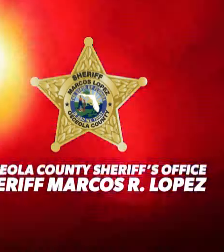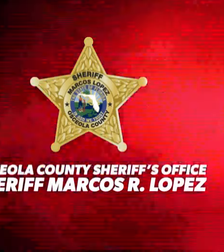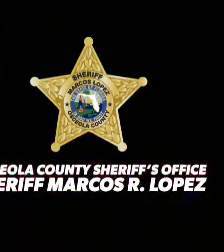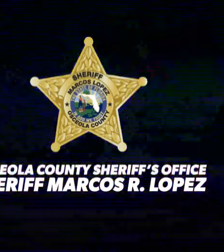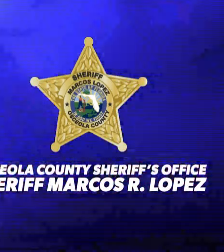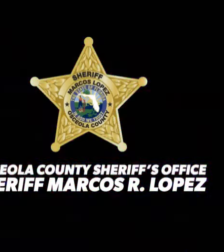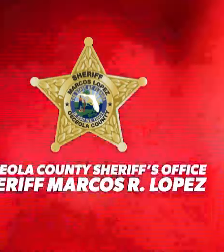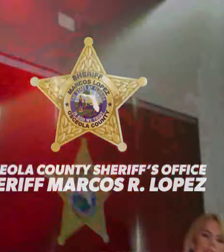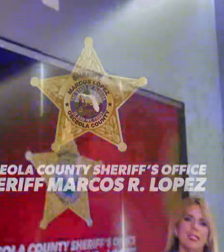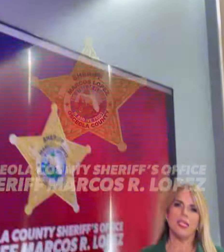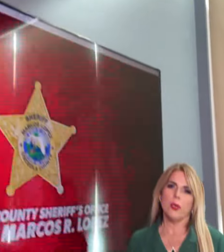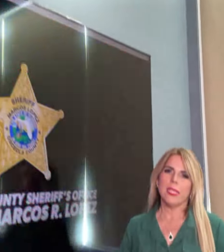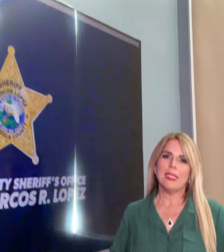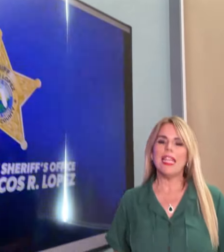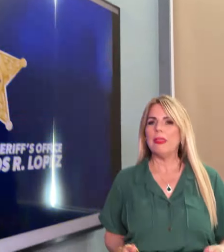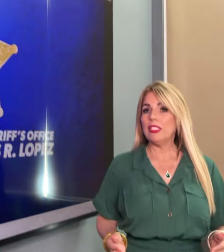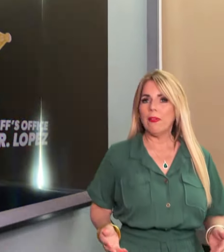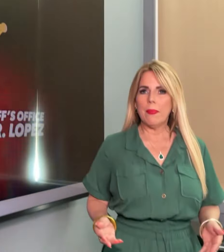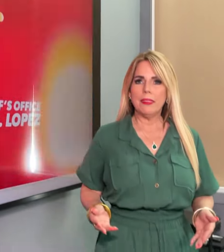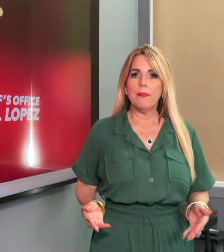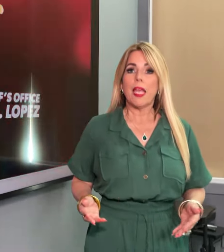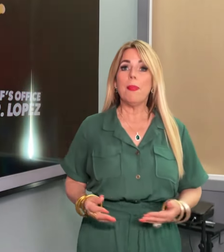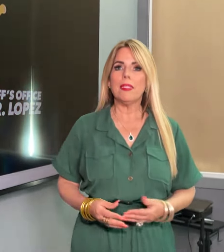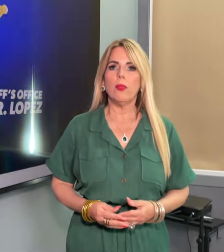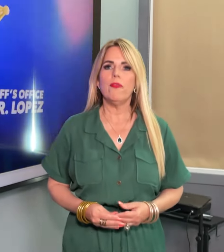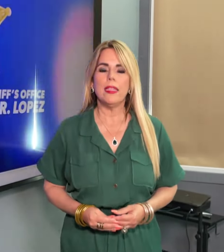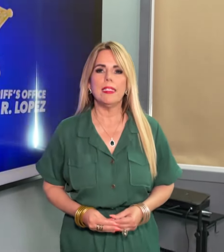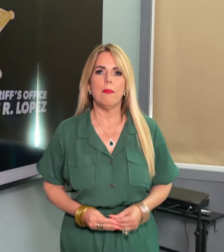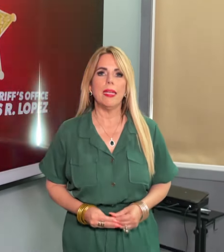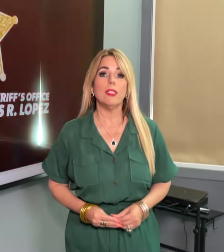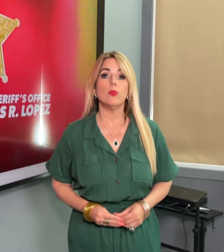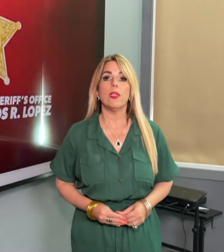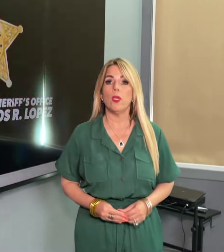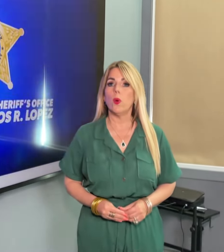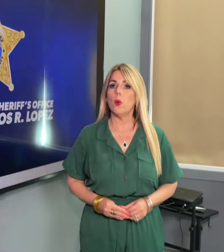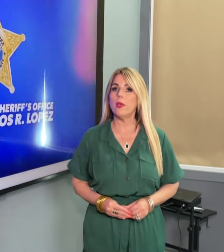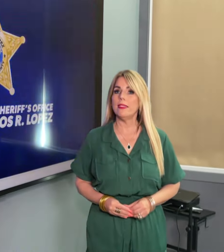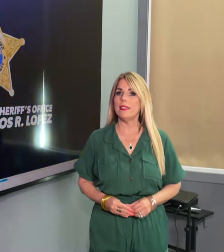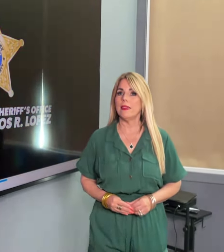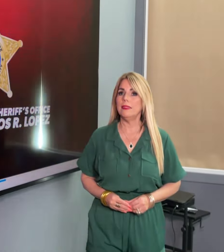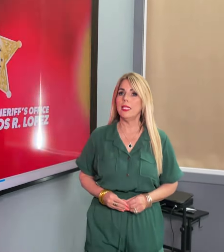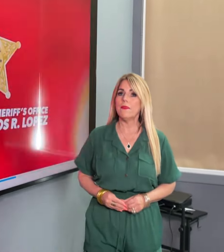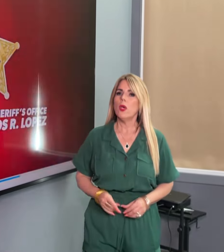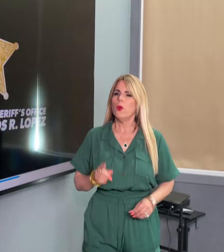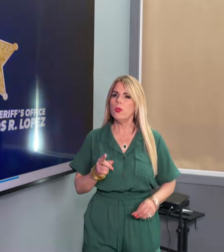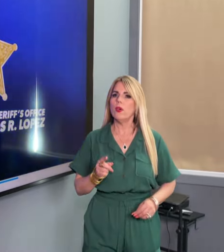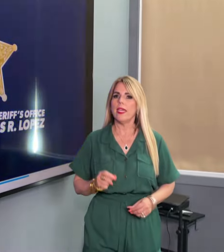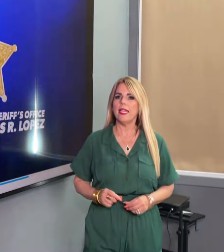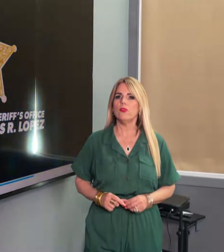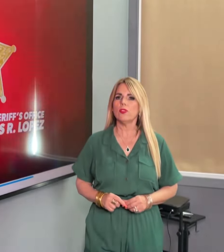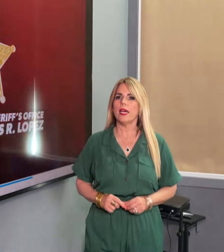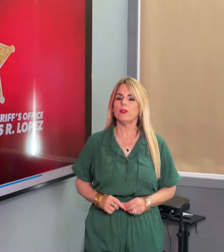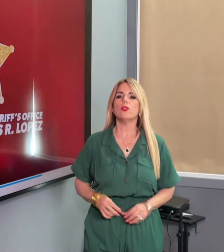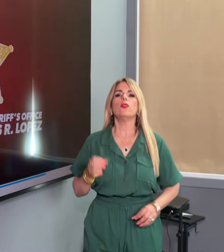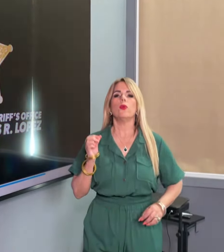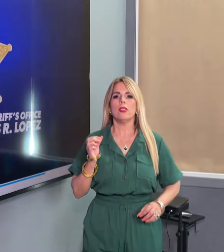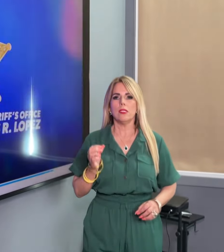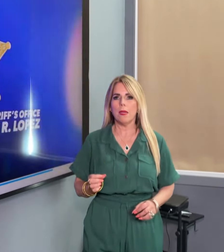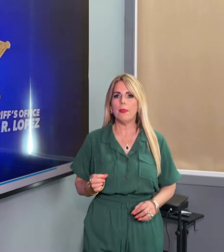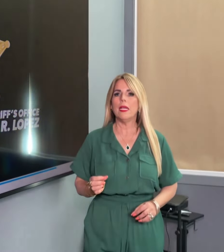juicio y señores Lamentablemente el pasado fin de semana sucedió un incidente uno de esos